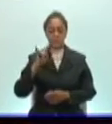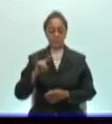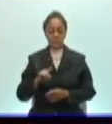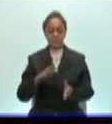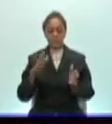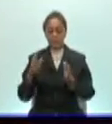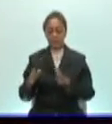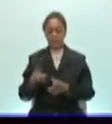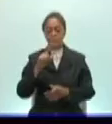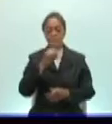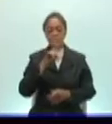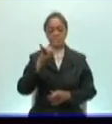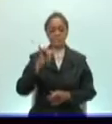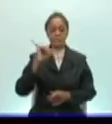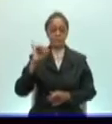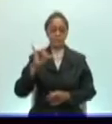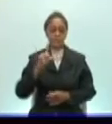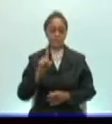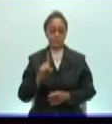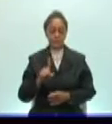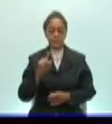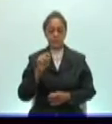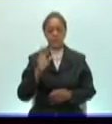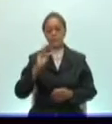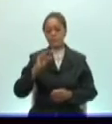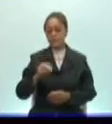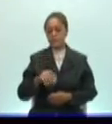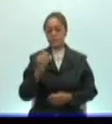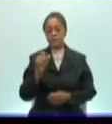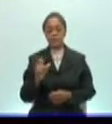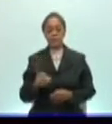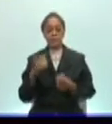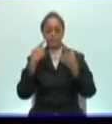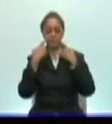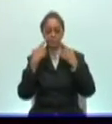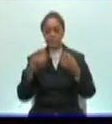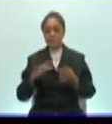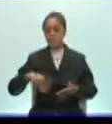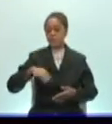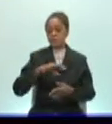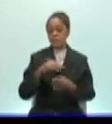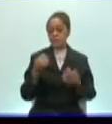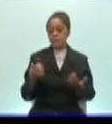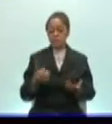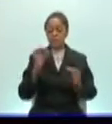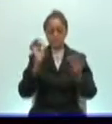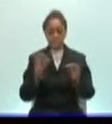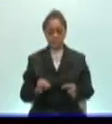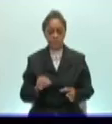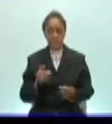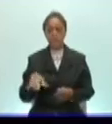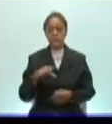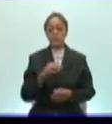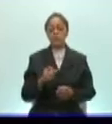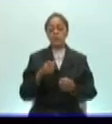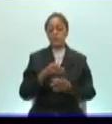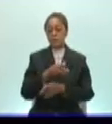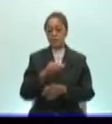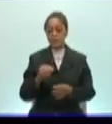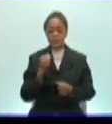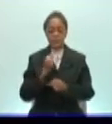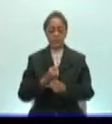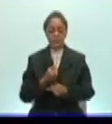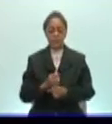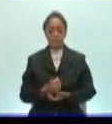a 1961. Ahí habíamos destacado algunos elementos importantes, sobre todo precisando todas las líneas que hemos